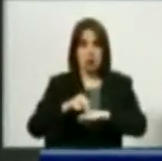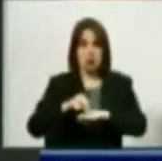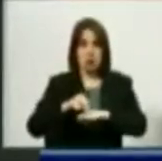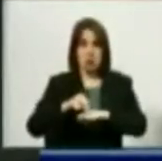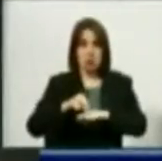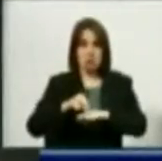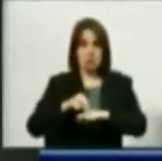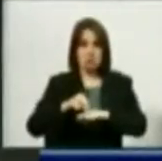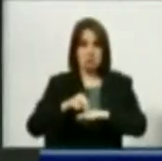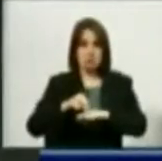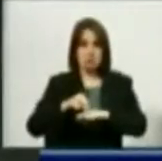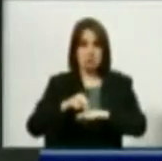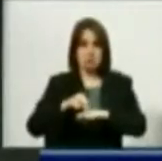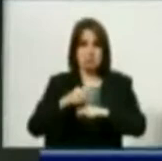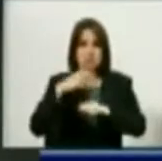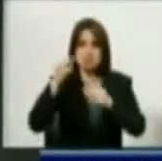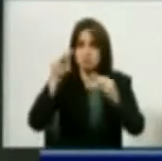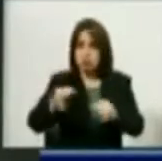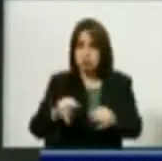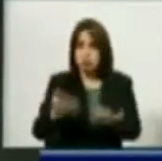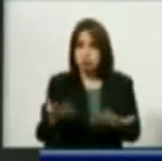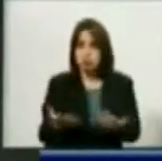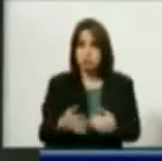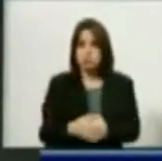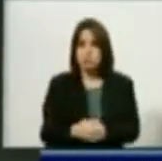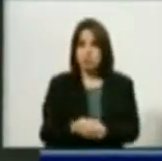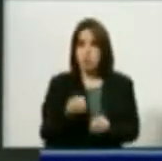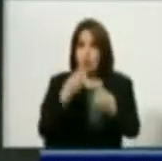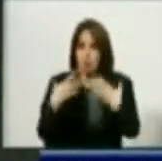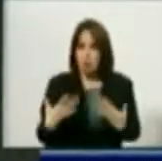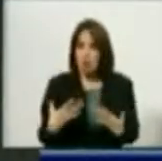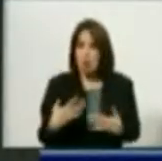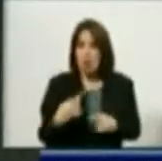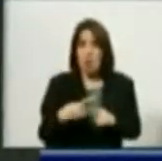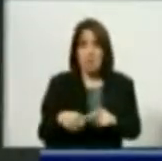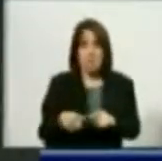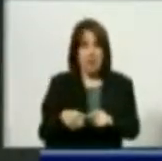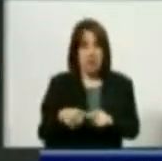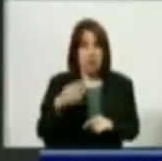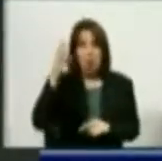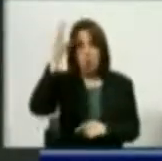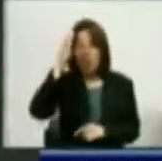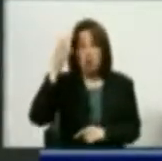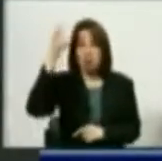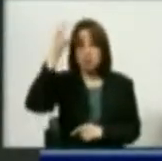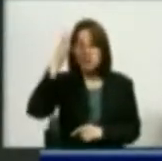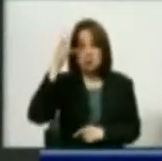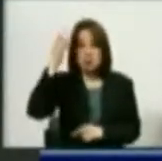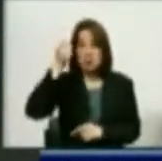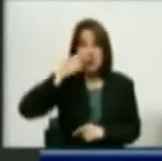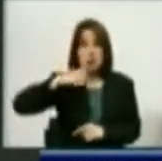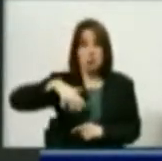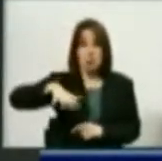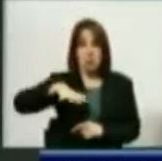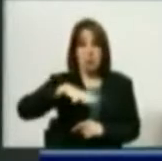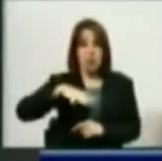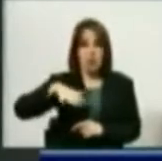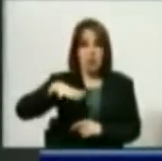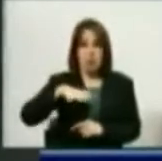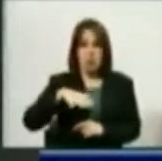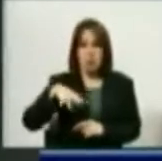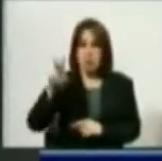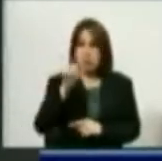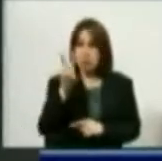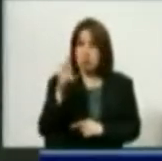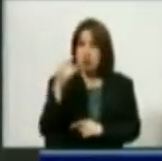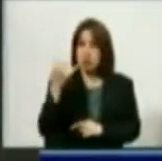irracional no yo creo que el pueblo venezolano tiene conciencia de lo que aquí está pasando yo no